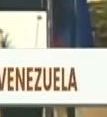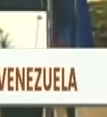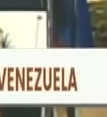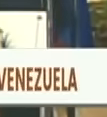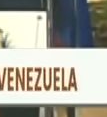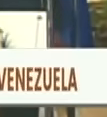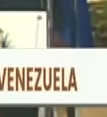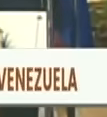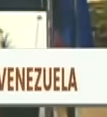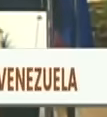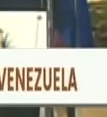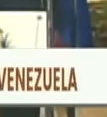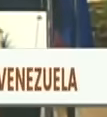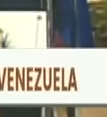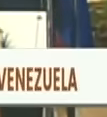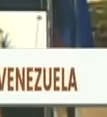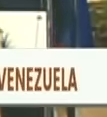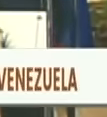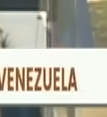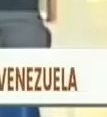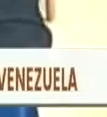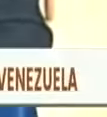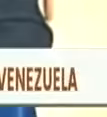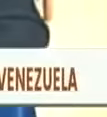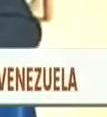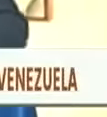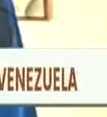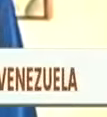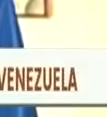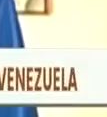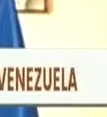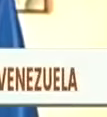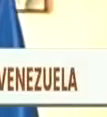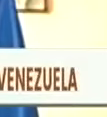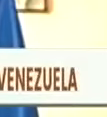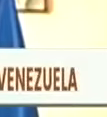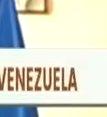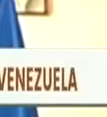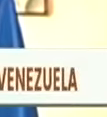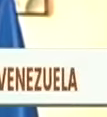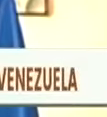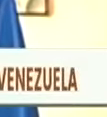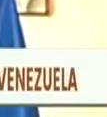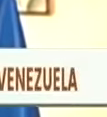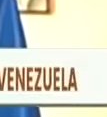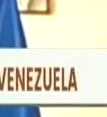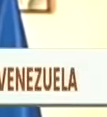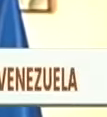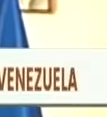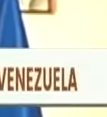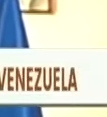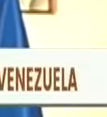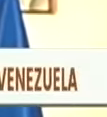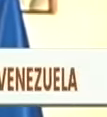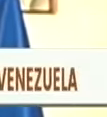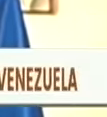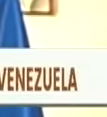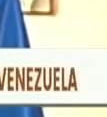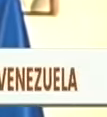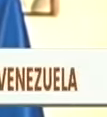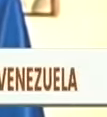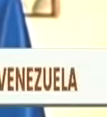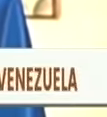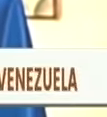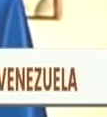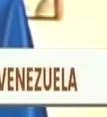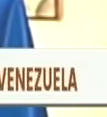que dos países dan al carácter regular y de confianza